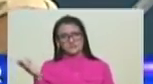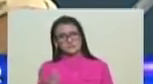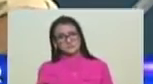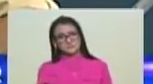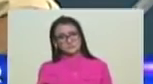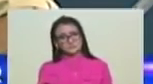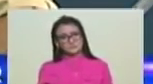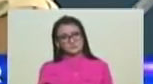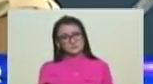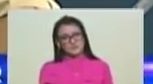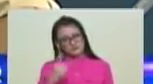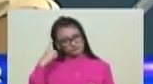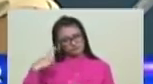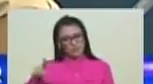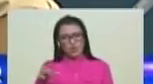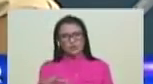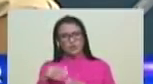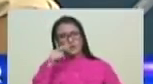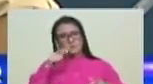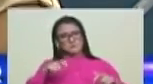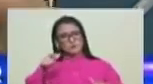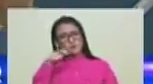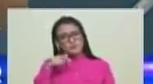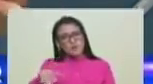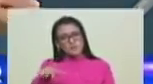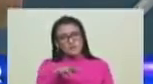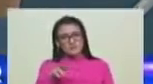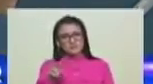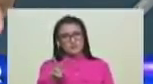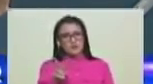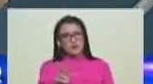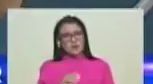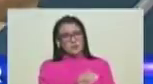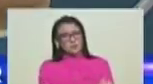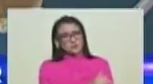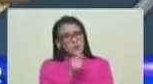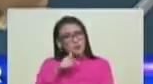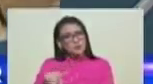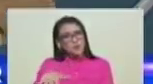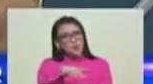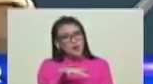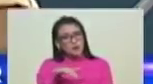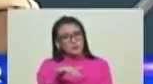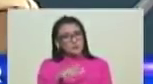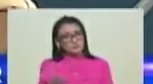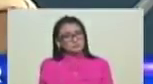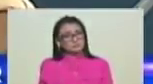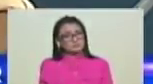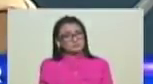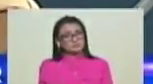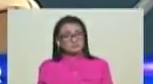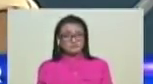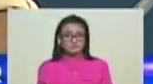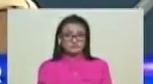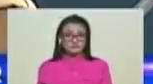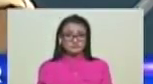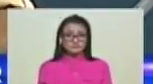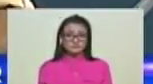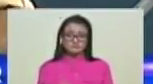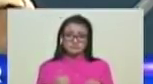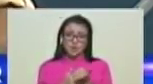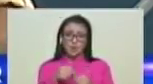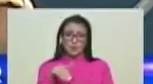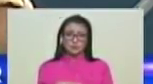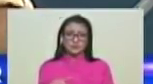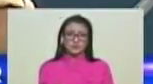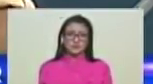Abandonando a su propia gente. A los opositores, al pueblo opositor, que bueno, que le provocó en algún momento votar por él.